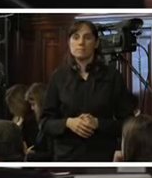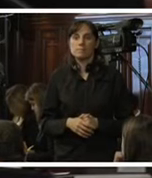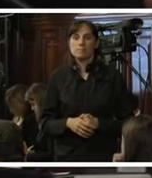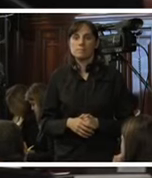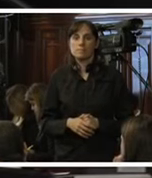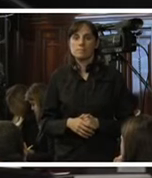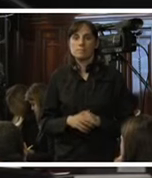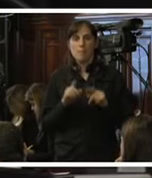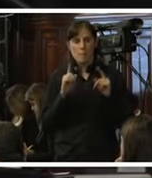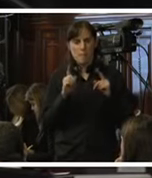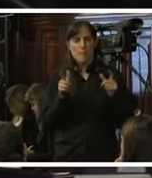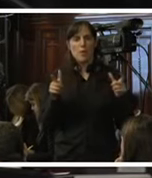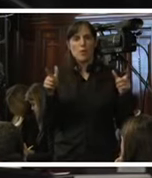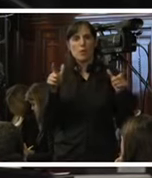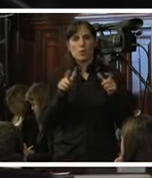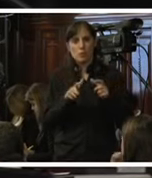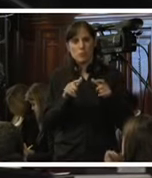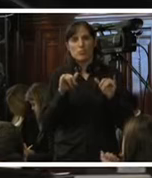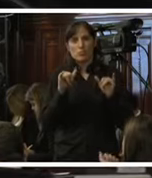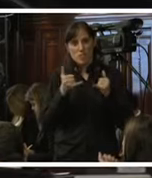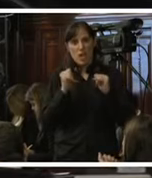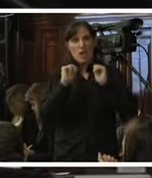como en otra de las reuniones les indiqué,